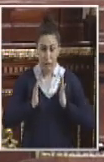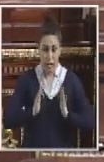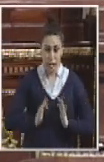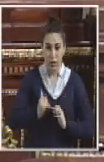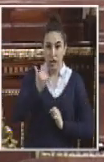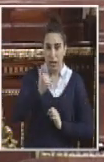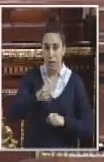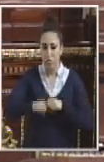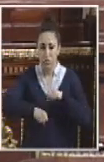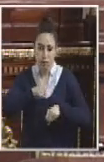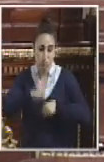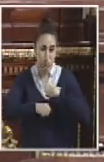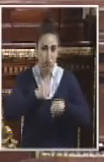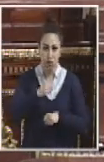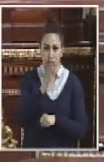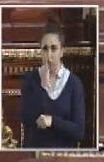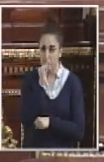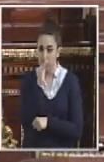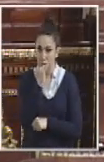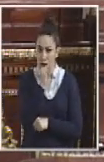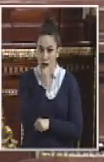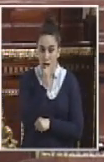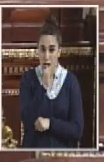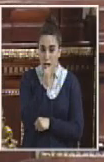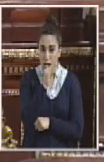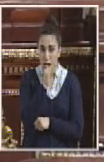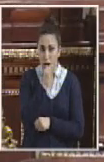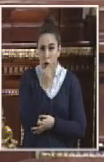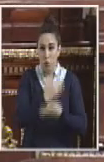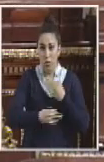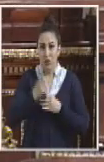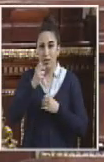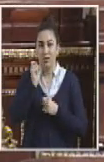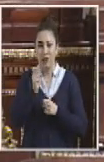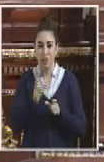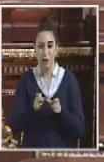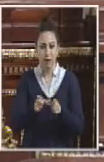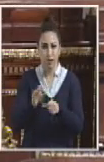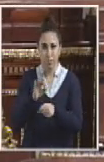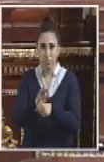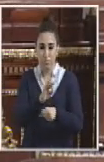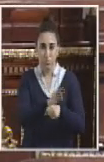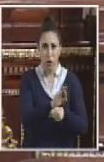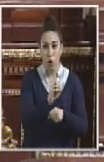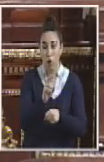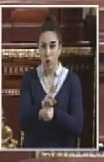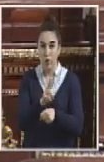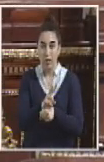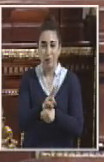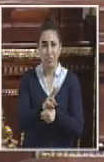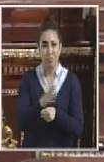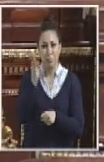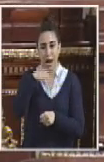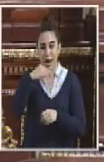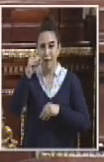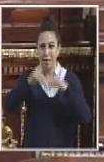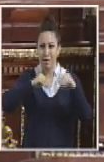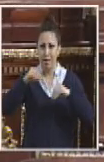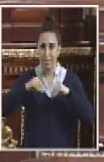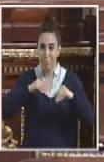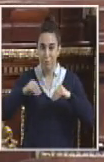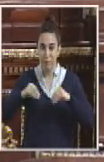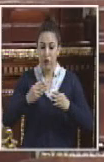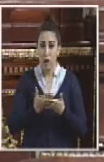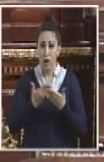los incentivos están colocados de manera incorrecta. La Ley de Movilidad contempla un fondo público de atención